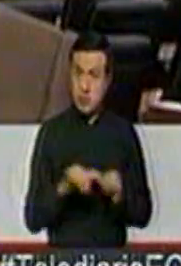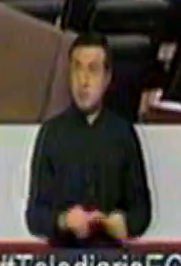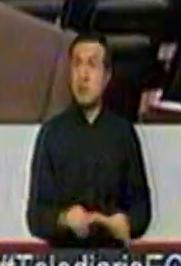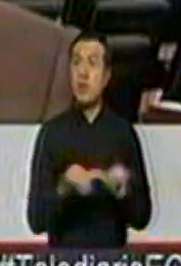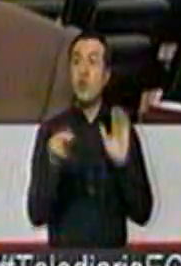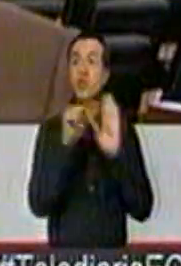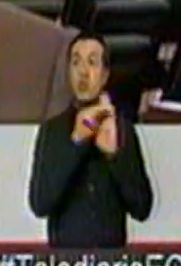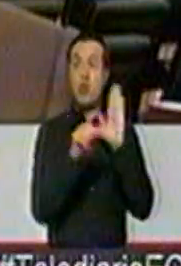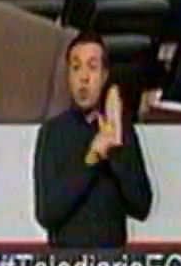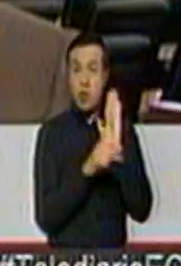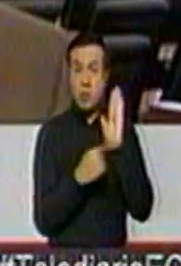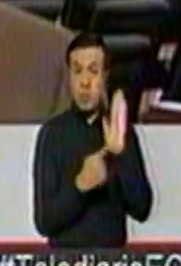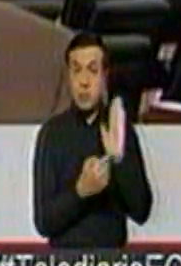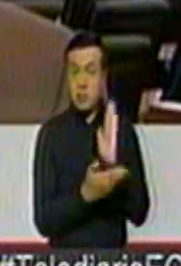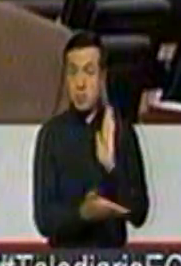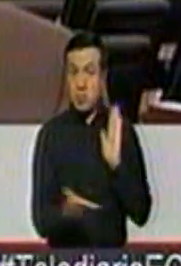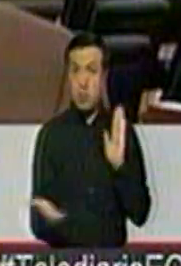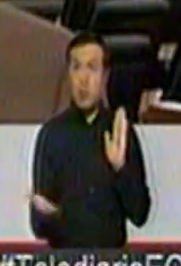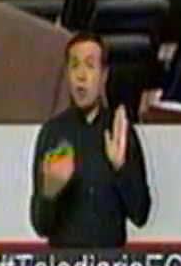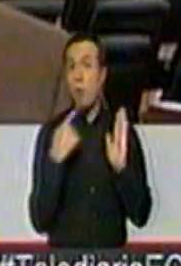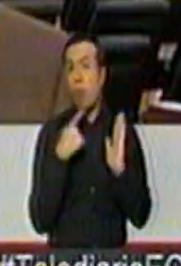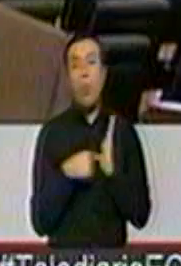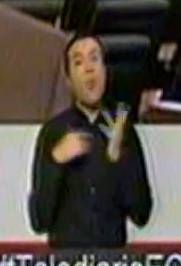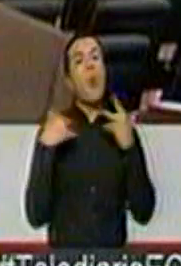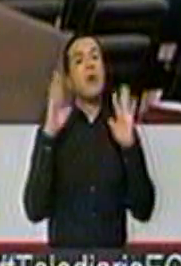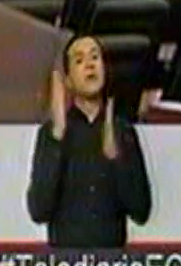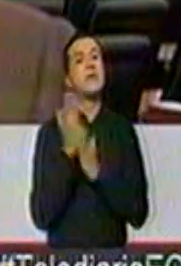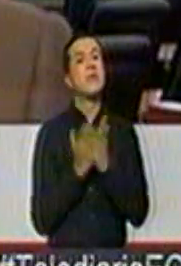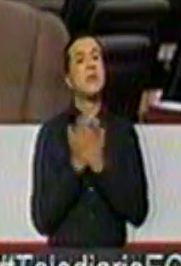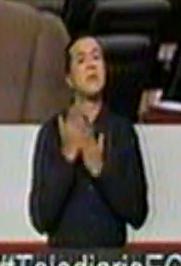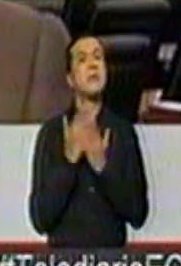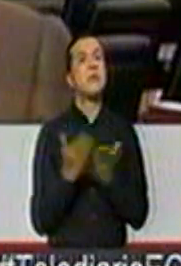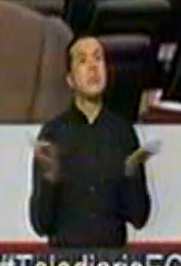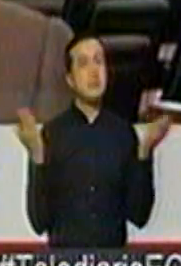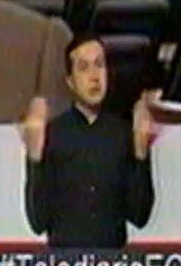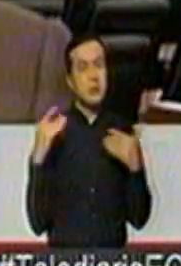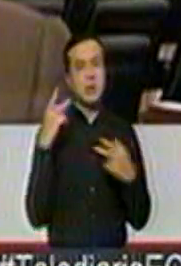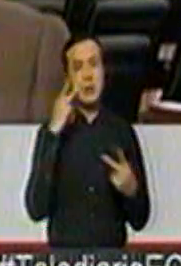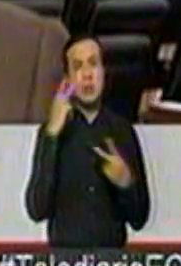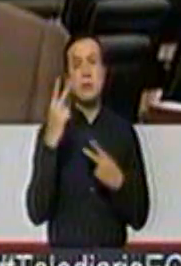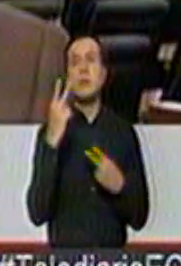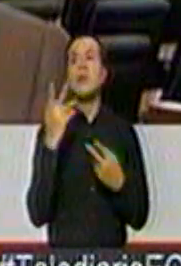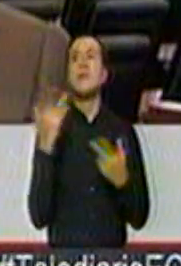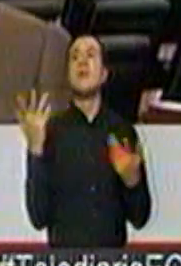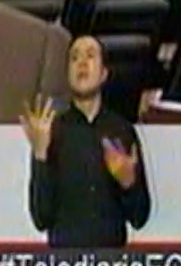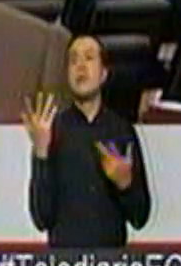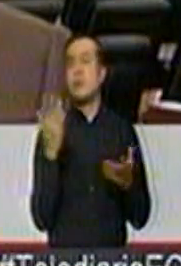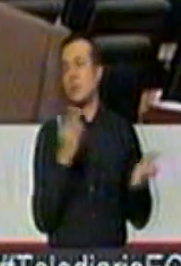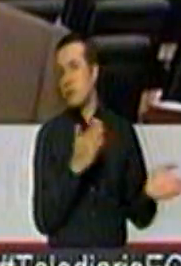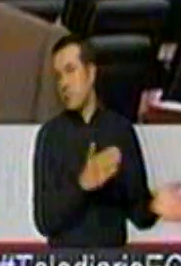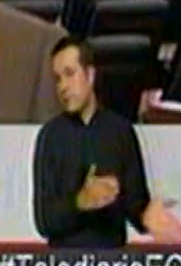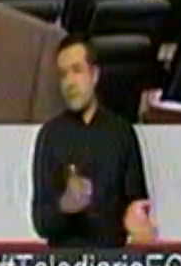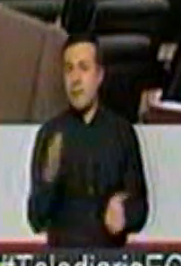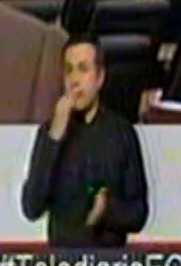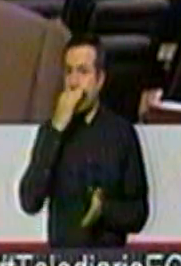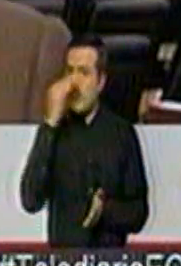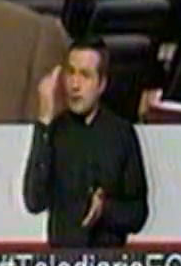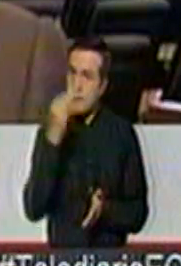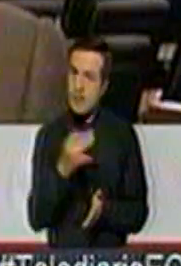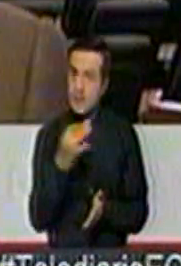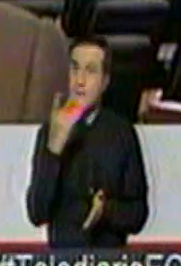normas y regulaciones para estas plataformas, como para cualquier otro servicio de transporte, tienen que acoplarse a esa realidad que